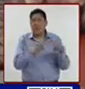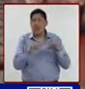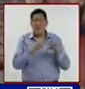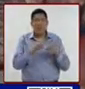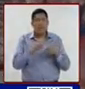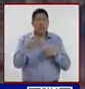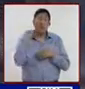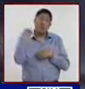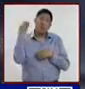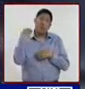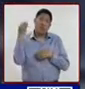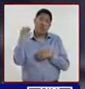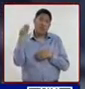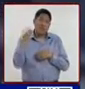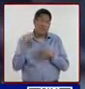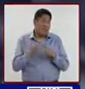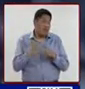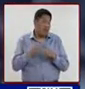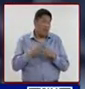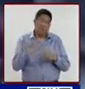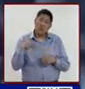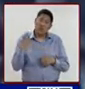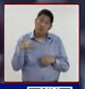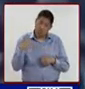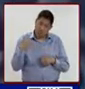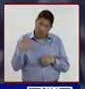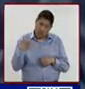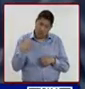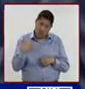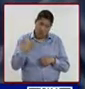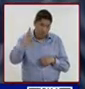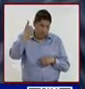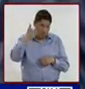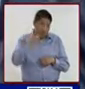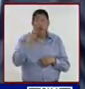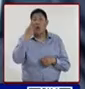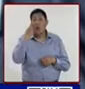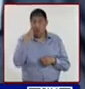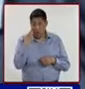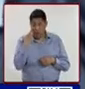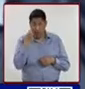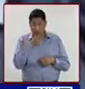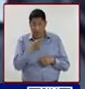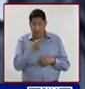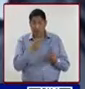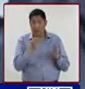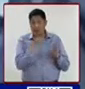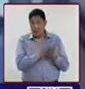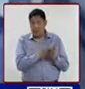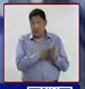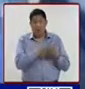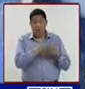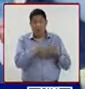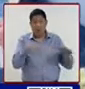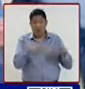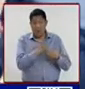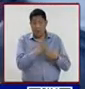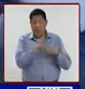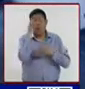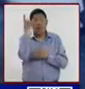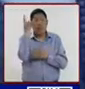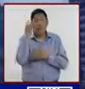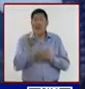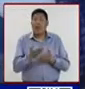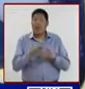Club Bolívar, sobre todo para priorizar a los socios, ¿no? Esto, ojo, es el socio platín. Está ojo que estos tablones son los que colocaron acá y hechos en Bolivia. Porque